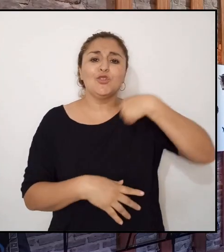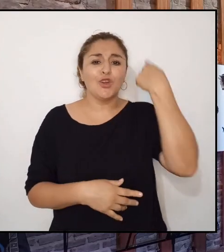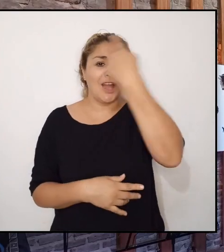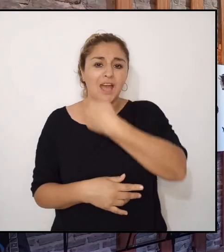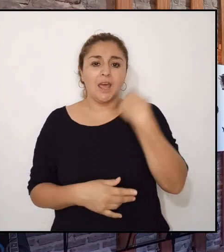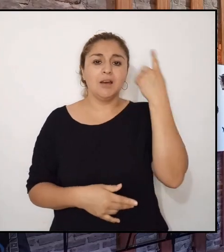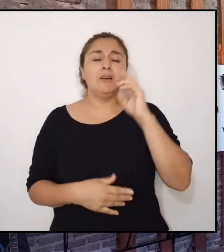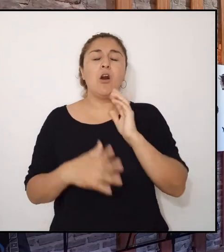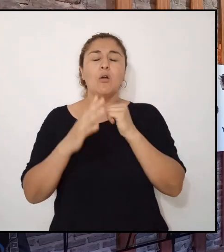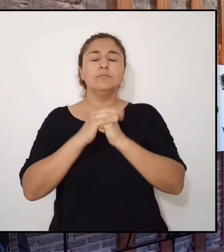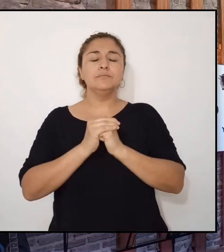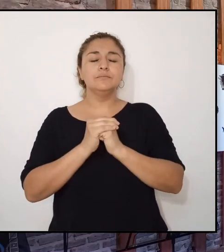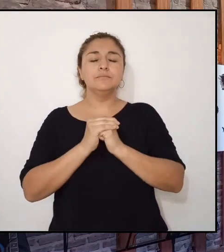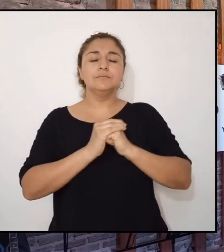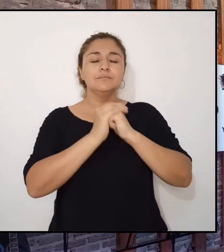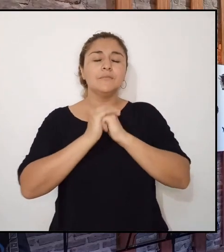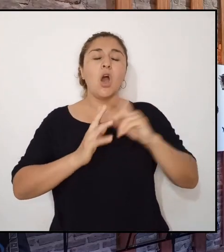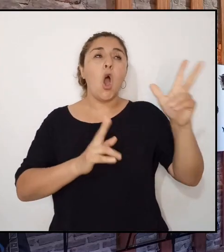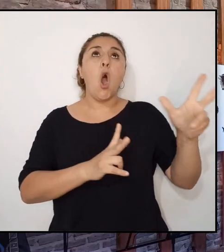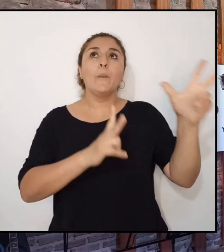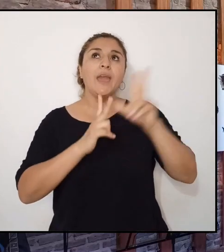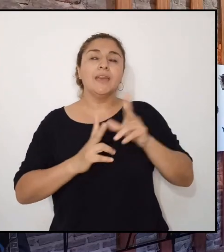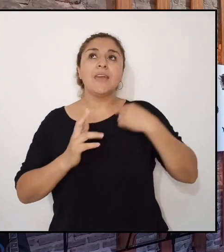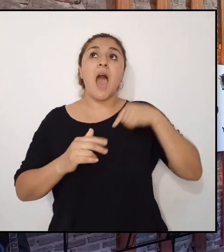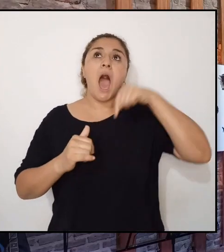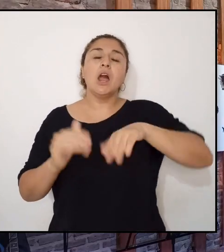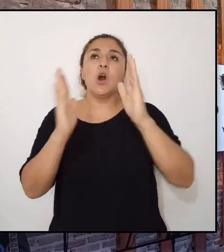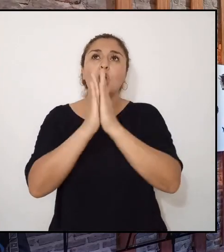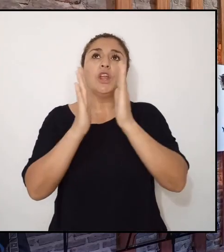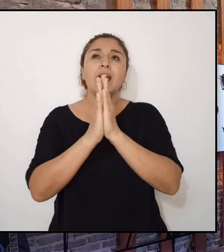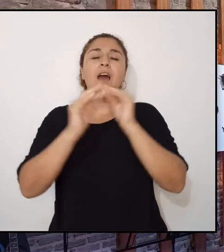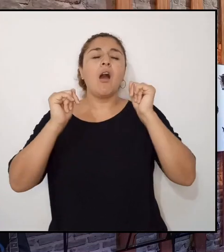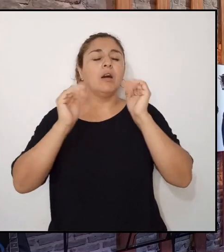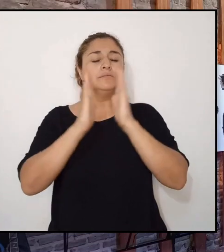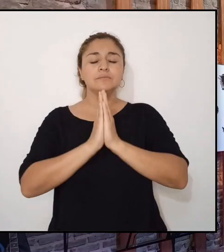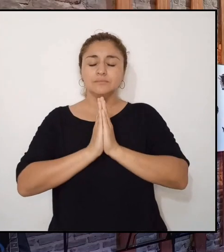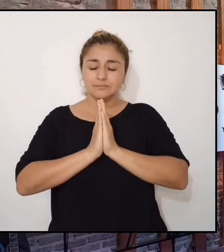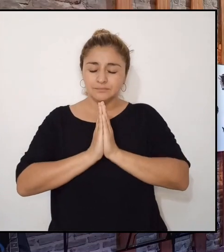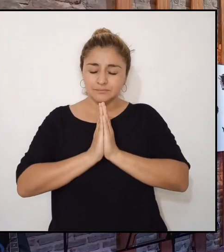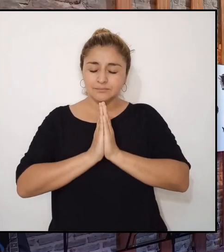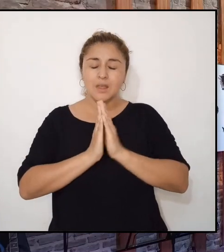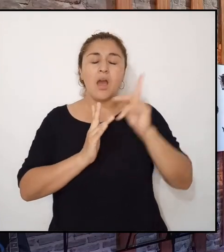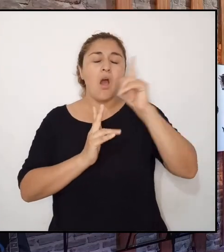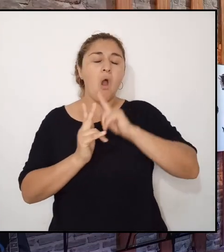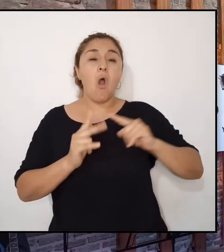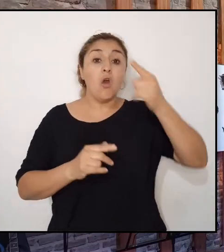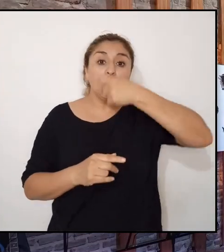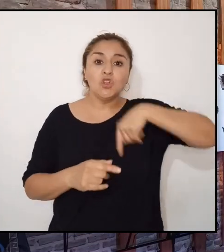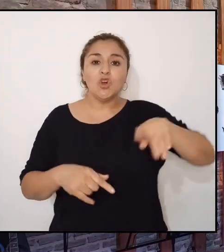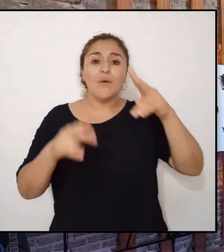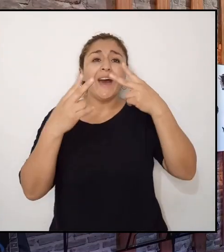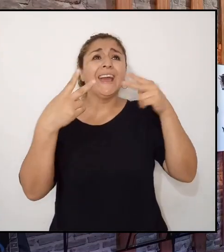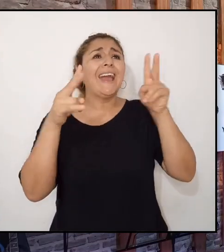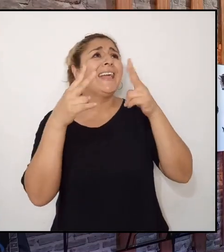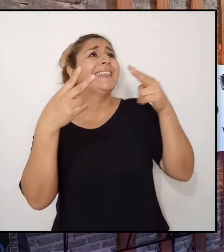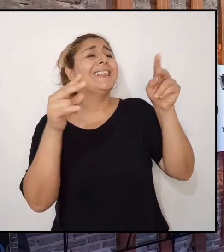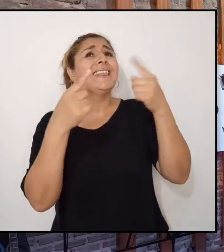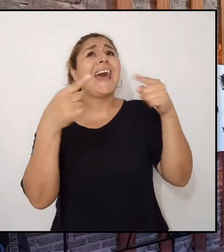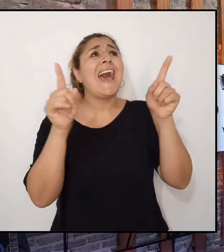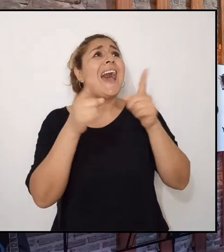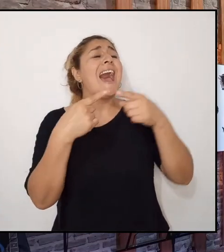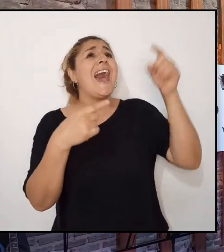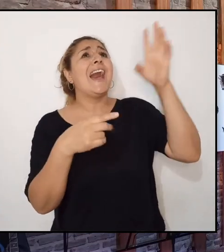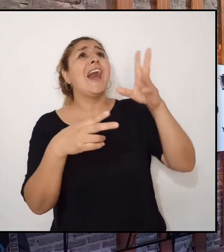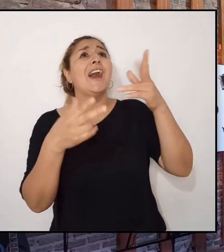lo sabemos. Ahora, ¿estás adorando al Rey de Reyes? ¿Estás alabando al Rey de Reyes? ¿Estás orando? ¿Estás hablando con